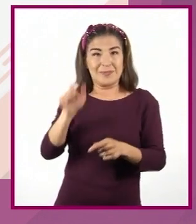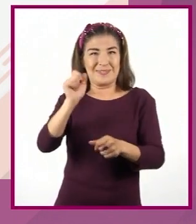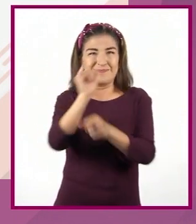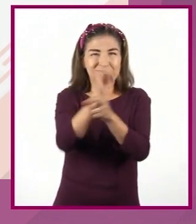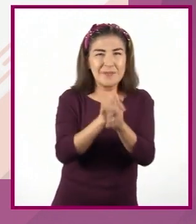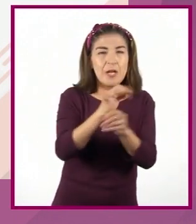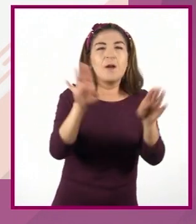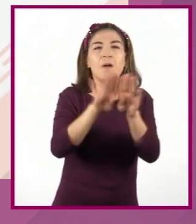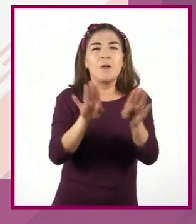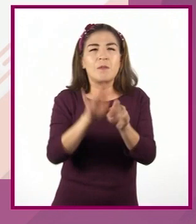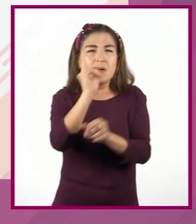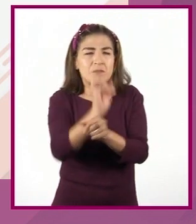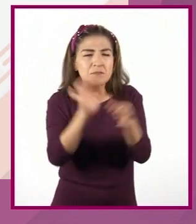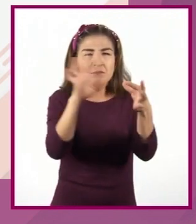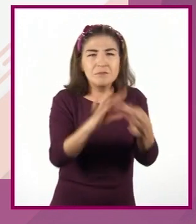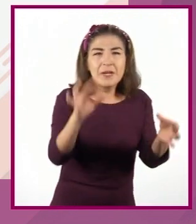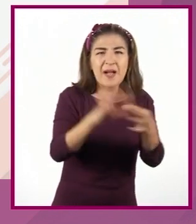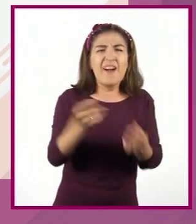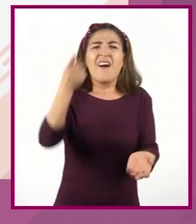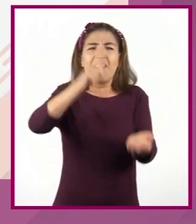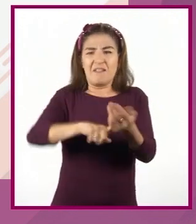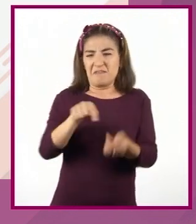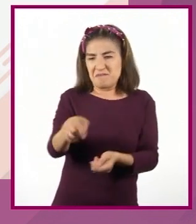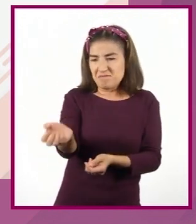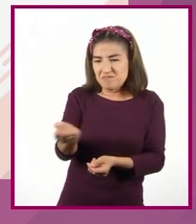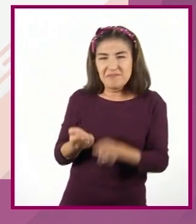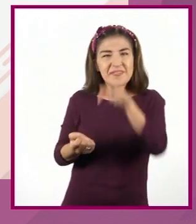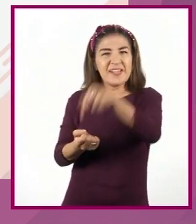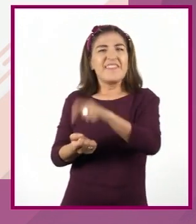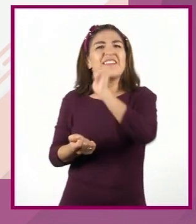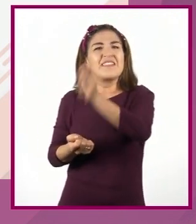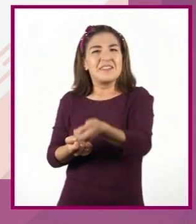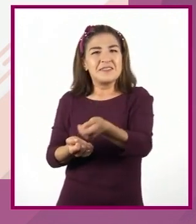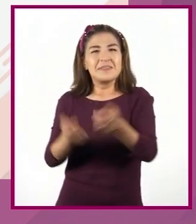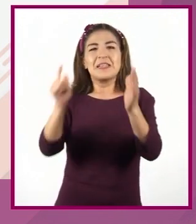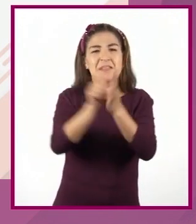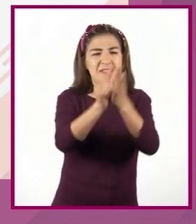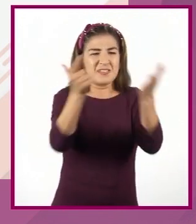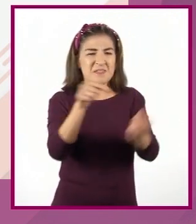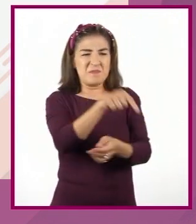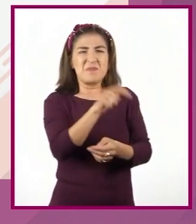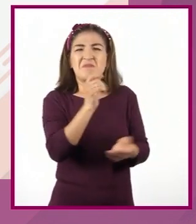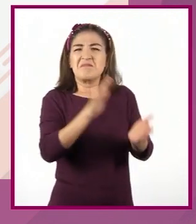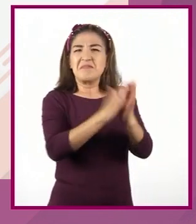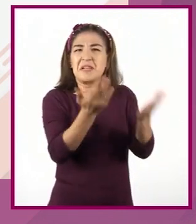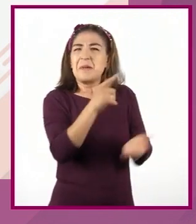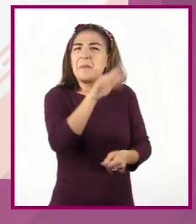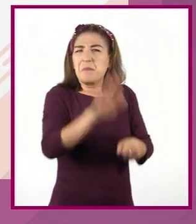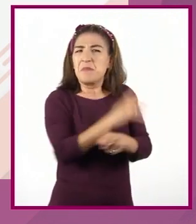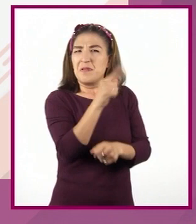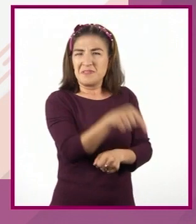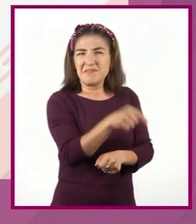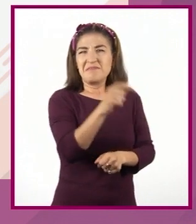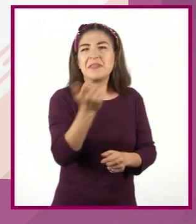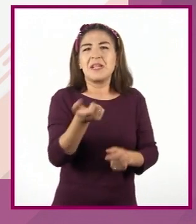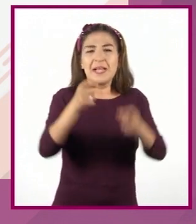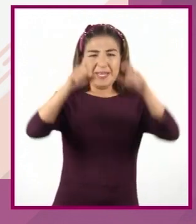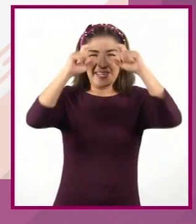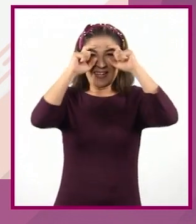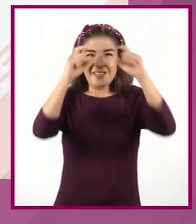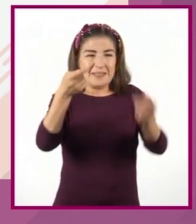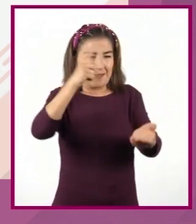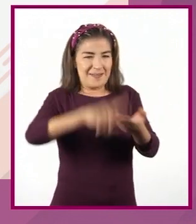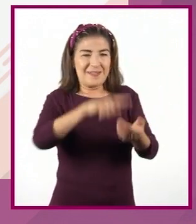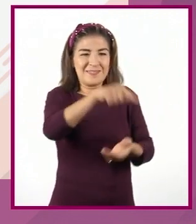por ejemplo, qué hay en los cajones, de qué trata el libro abierto, por qué están ahí los lentes que hay